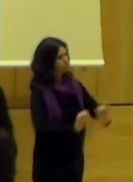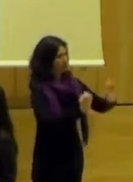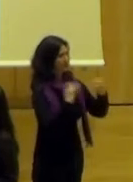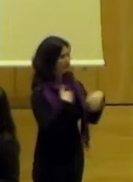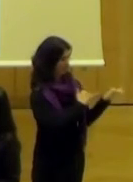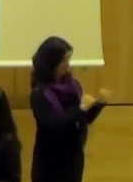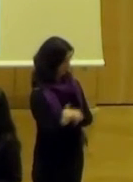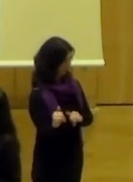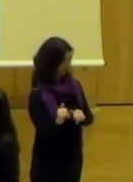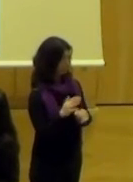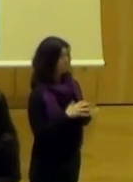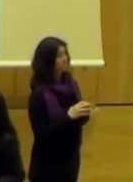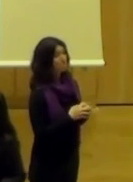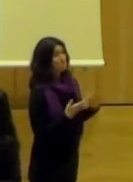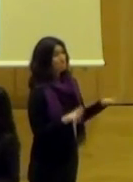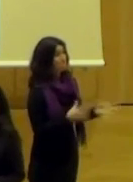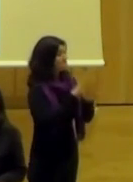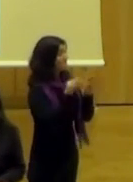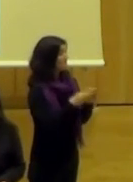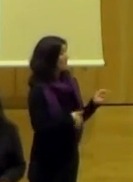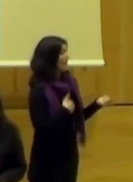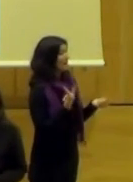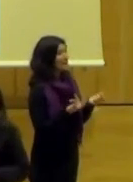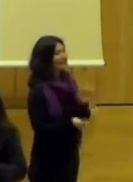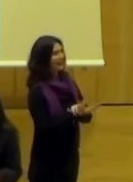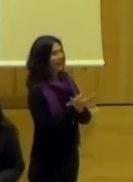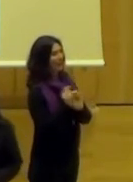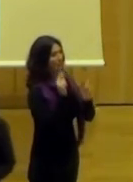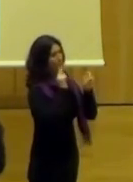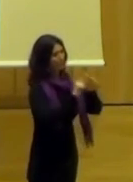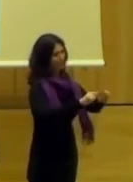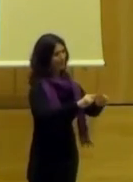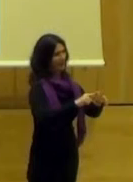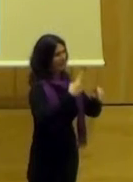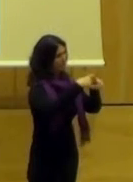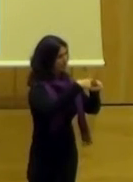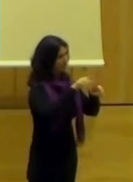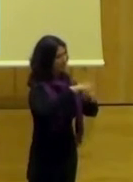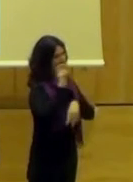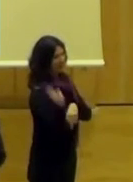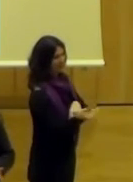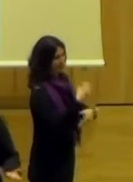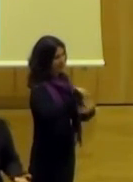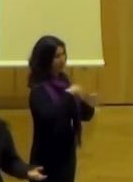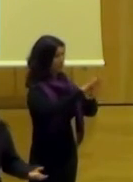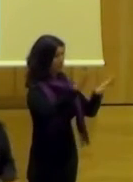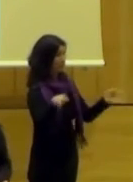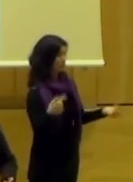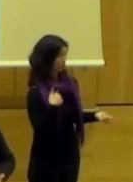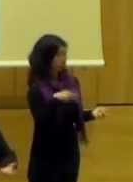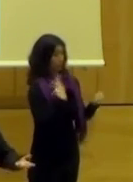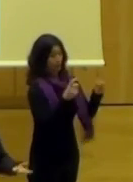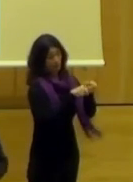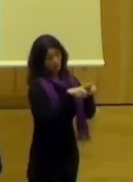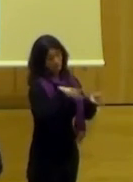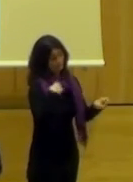empujar lo que ya existe, ¿no? Y bueno, generar percepciones positivas hacia la diversidad en el barrio. Nosotros somos